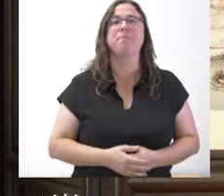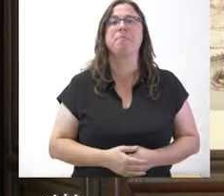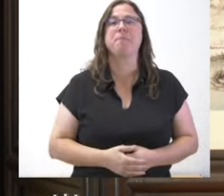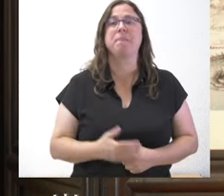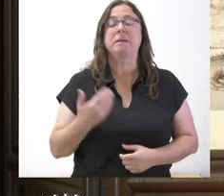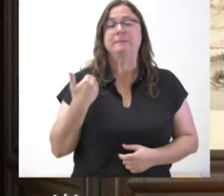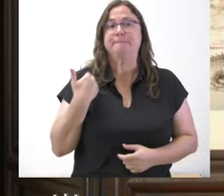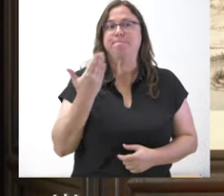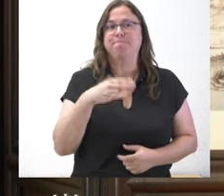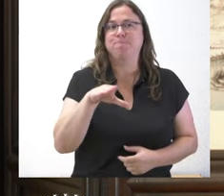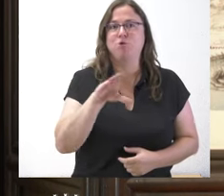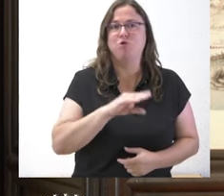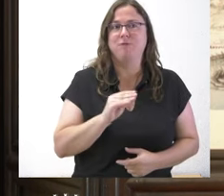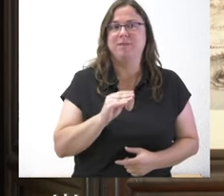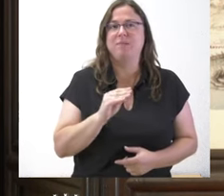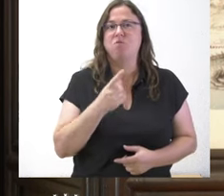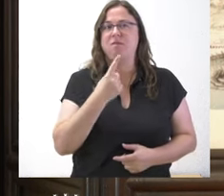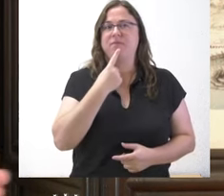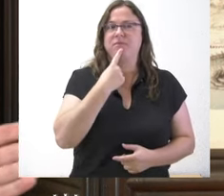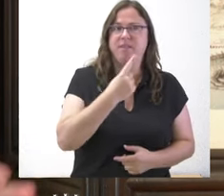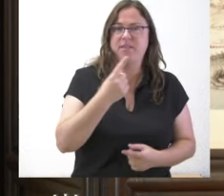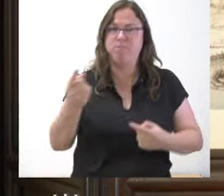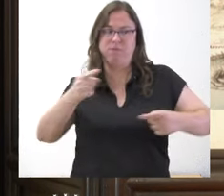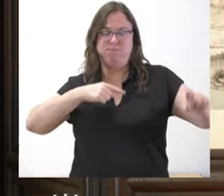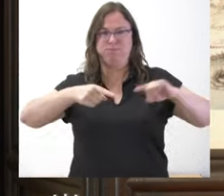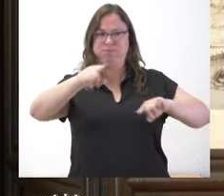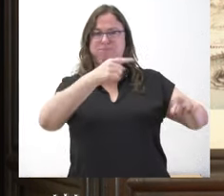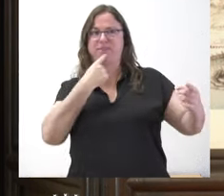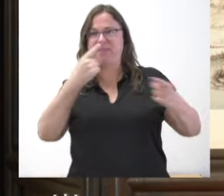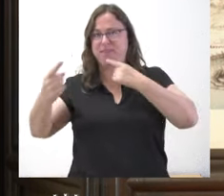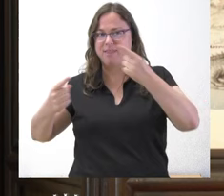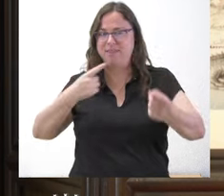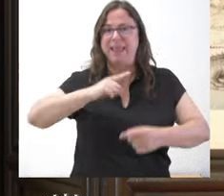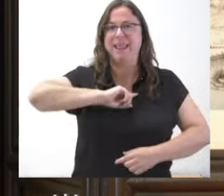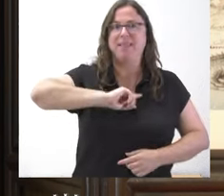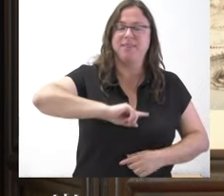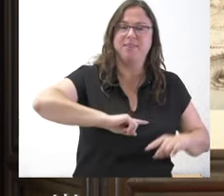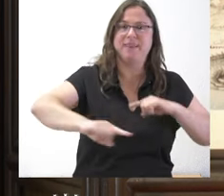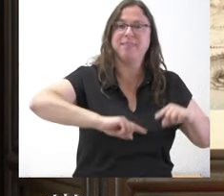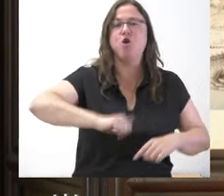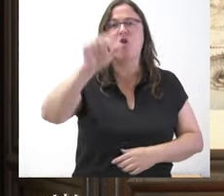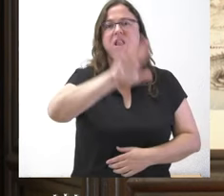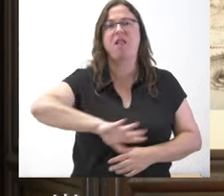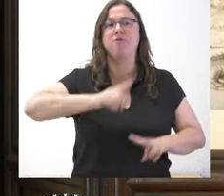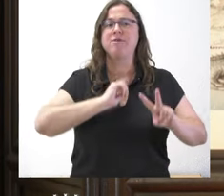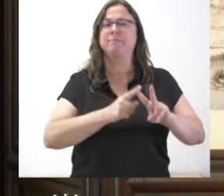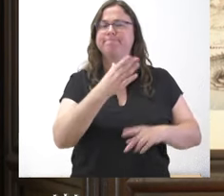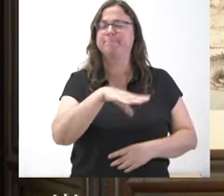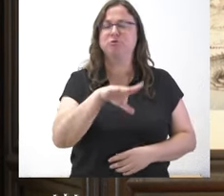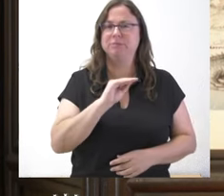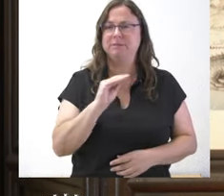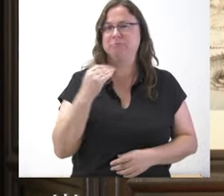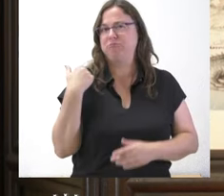no entendíamos los mensajes que se nos trasladaba por la dirección Nacional de vox